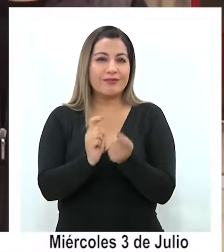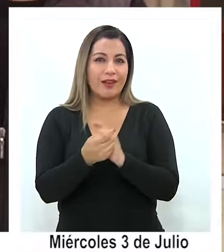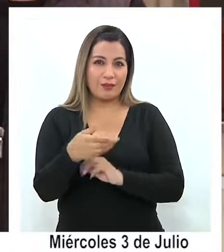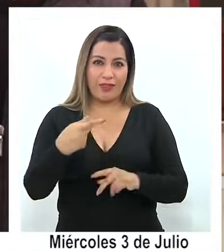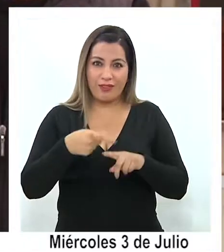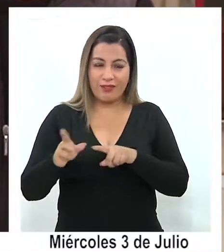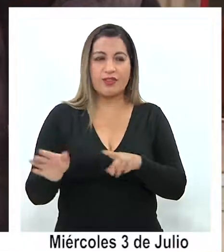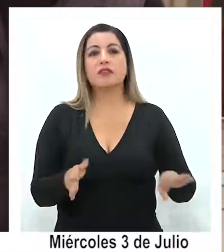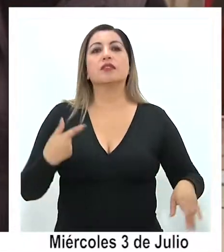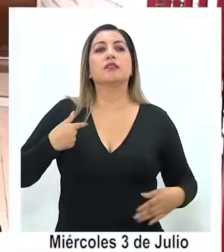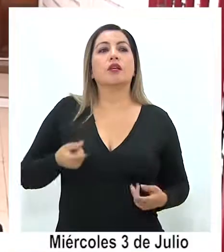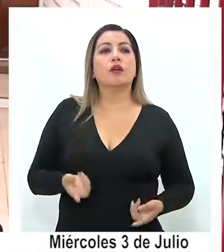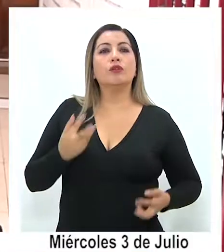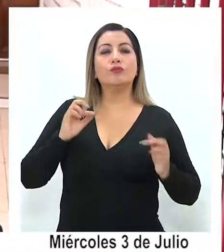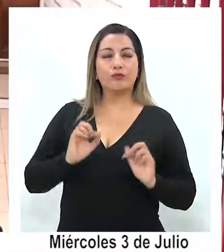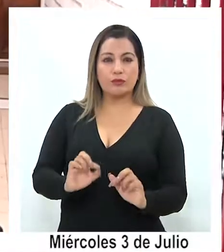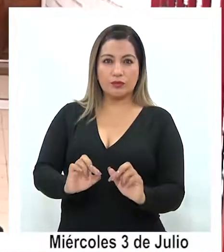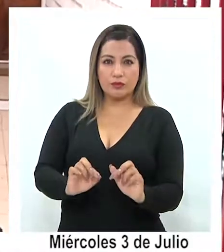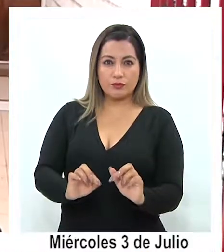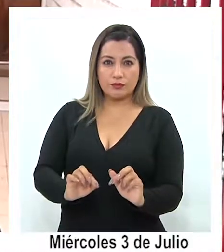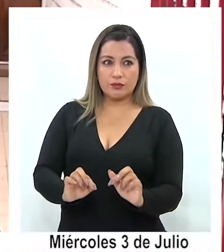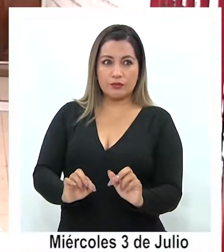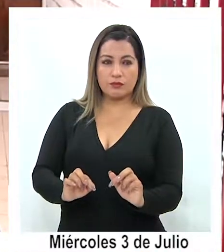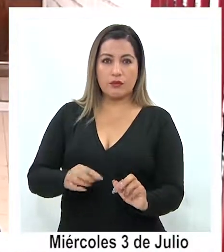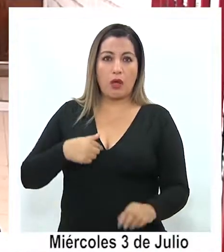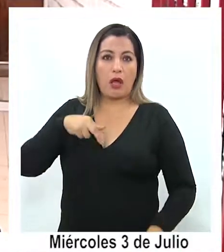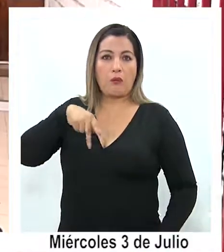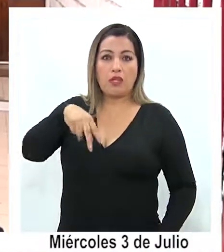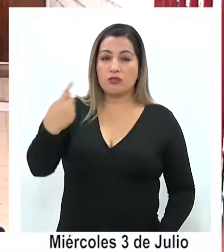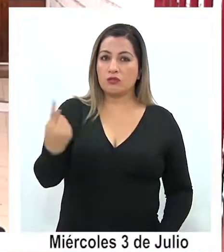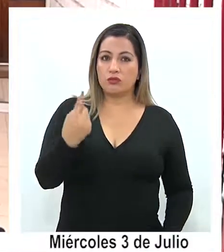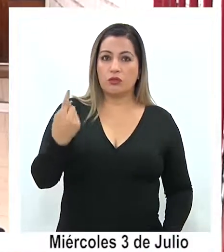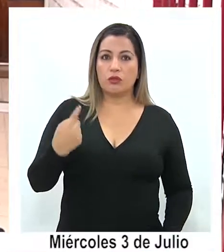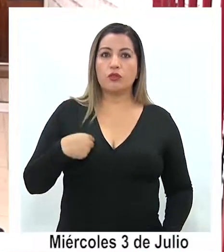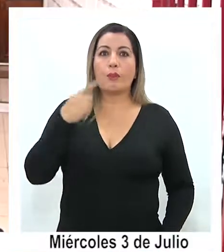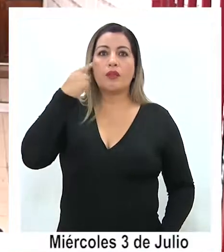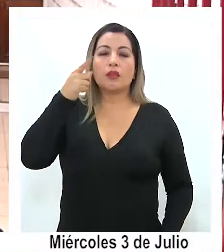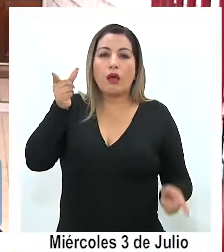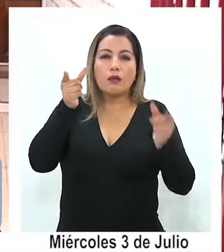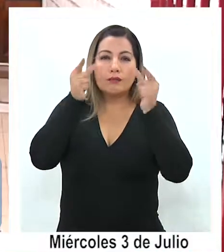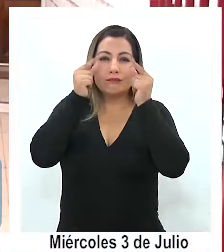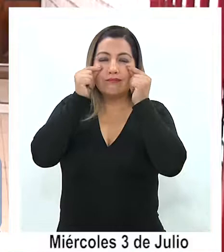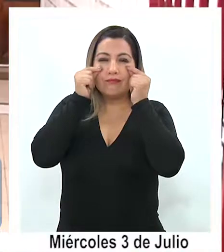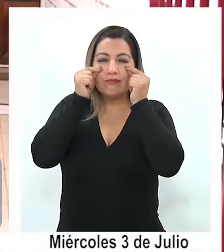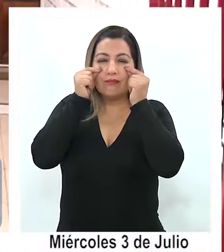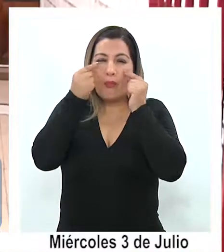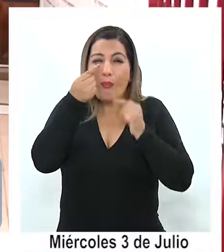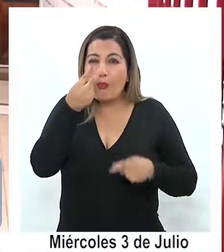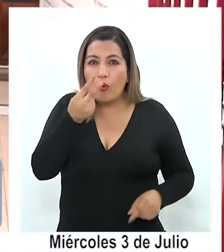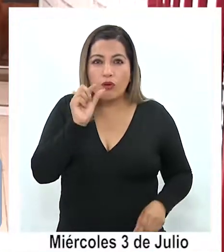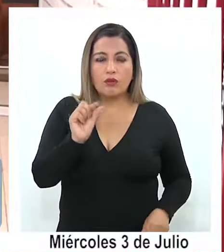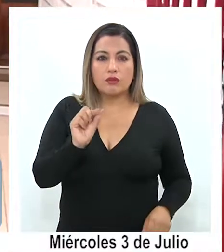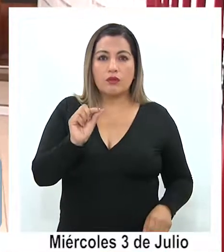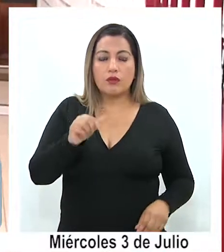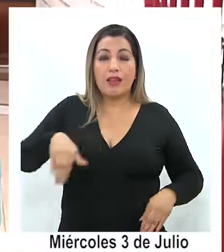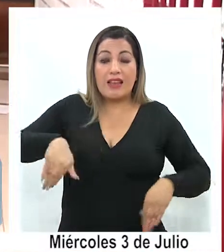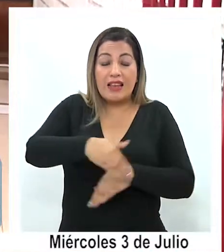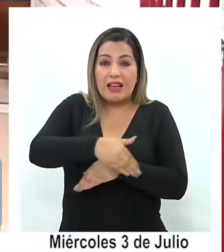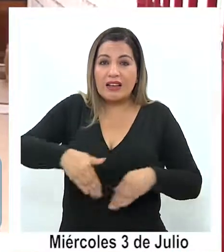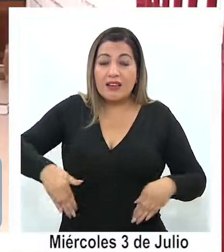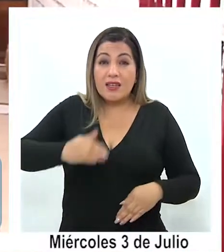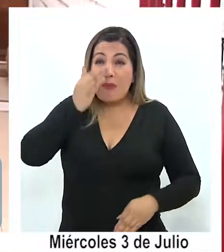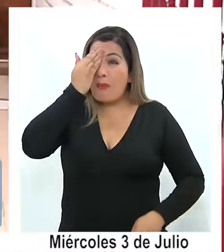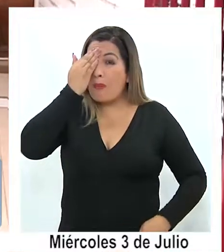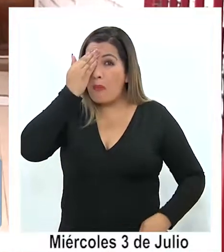Me da la oportunidad de moverme sola. Yo tengo baja visión, veo muy poco y las veredas, como